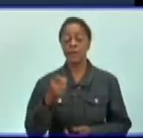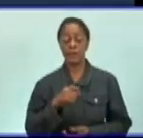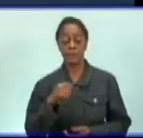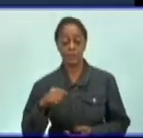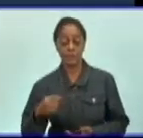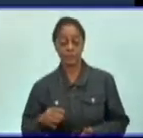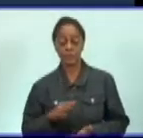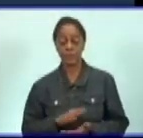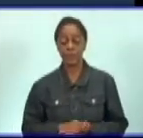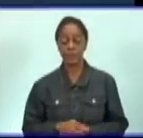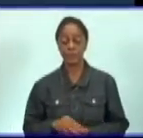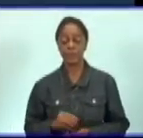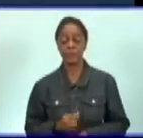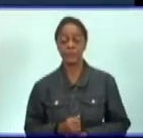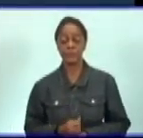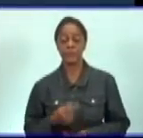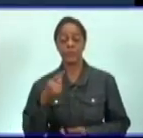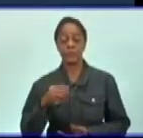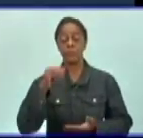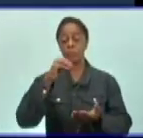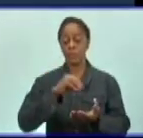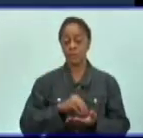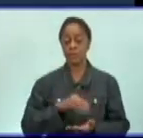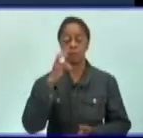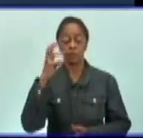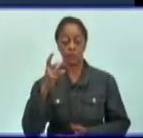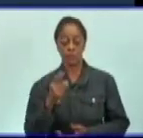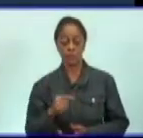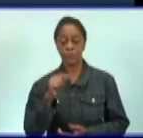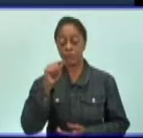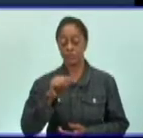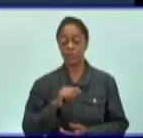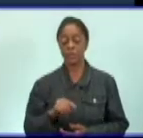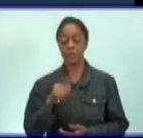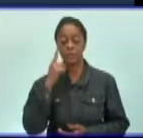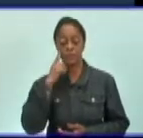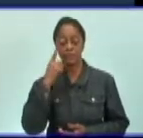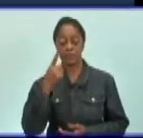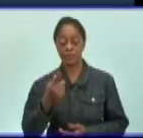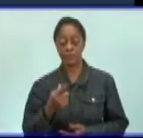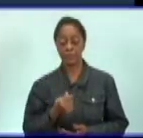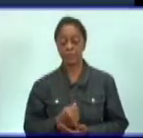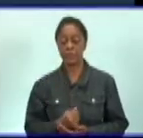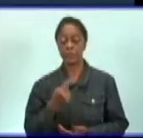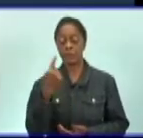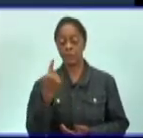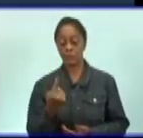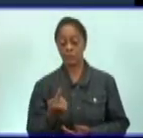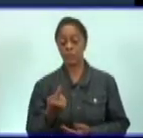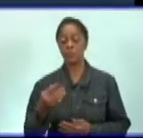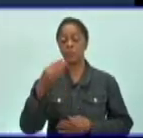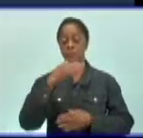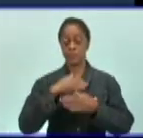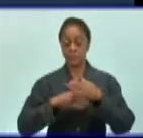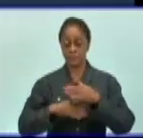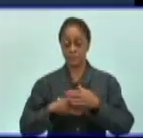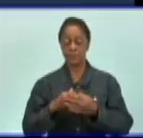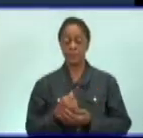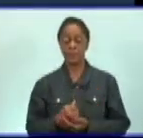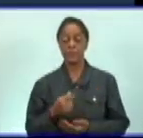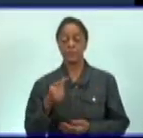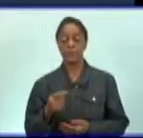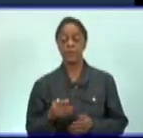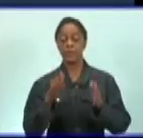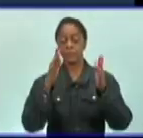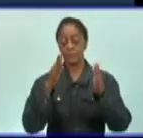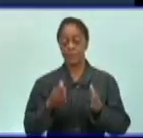procedimiento escrito, colocando los números como hasta ahora hemos visto, uno encima del otro en